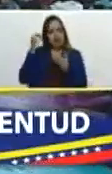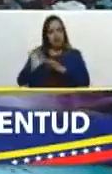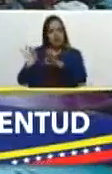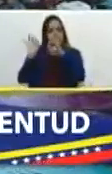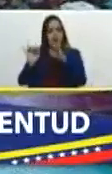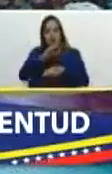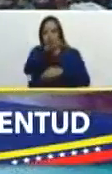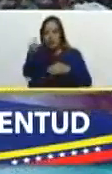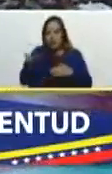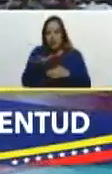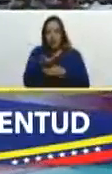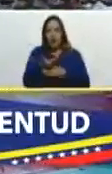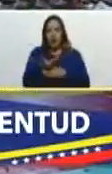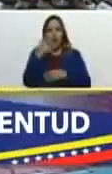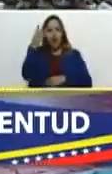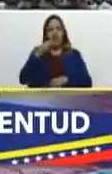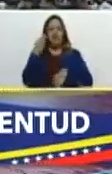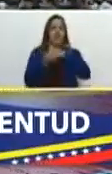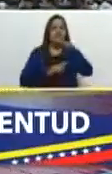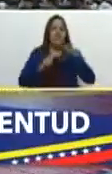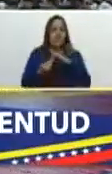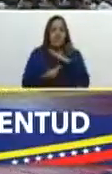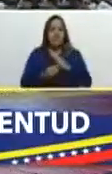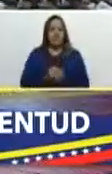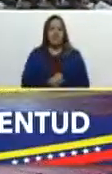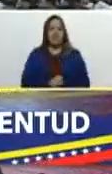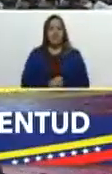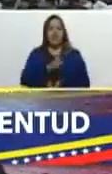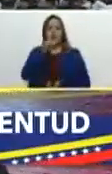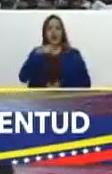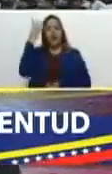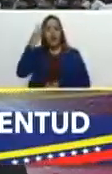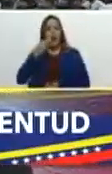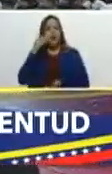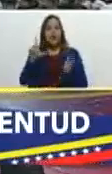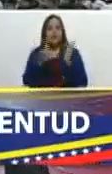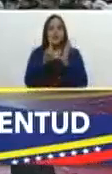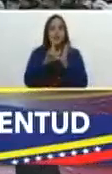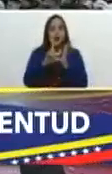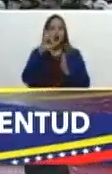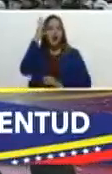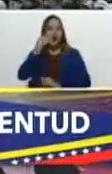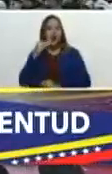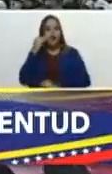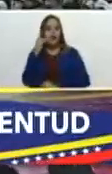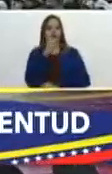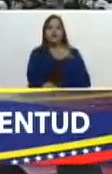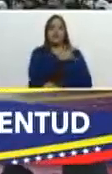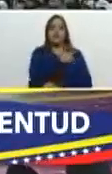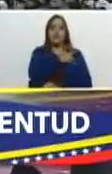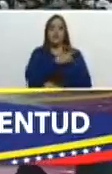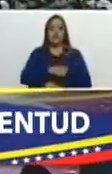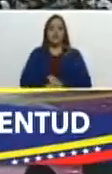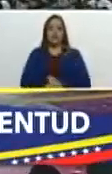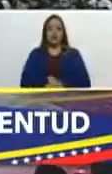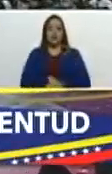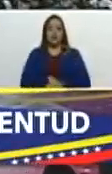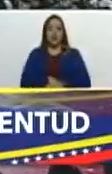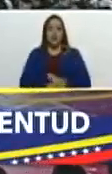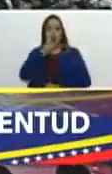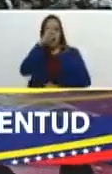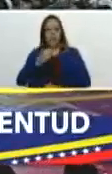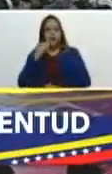la juventud de base, a la juventud de los liceos, a la juventud de las universidades, a la